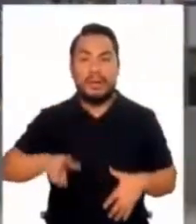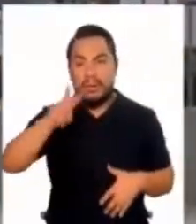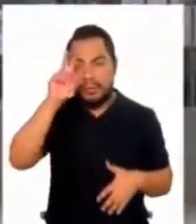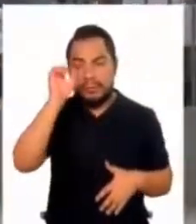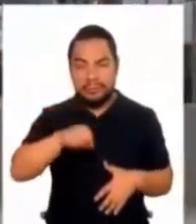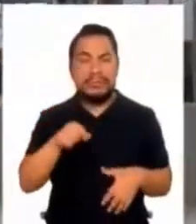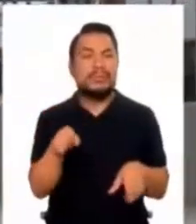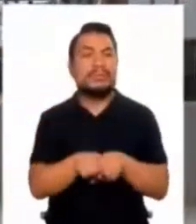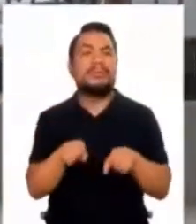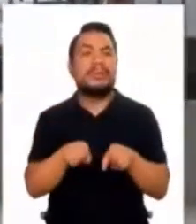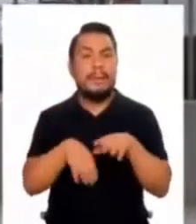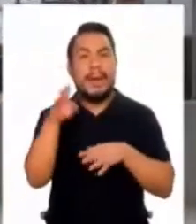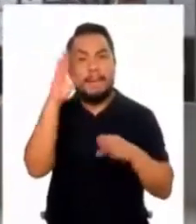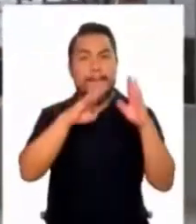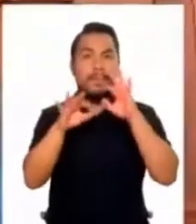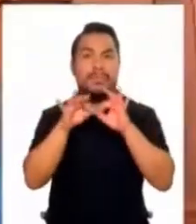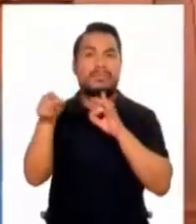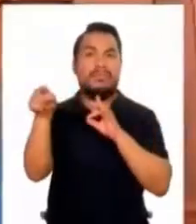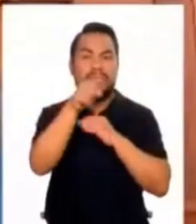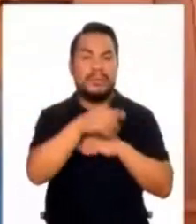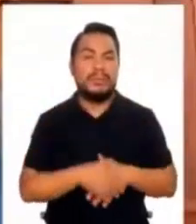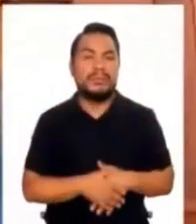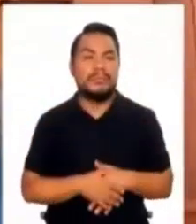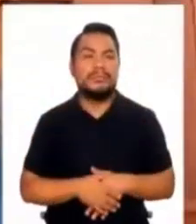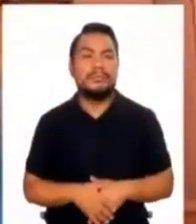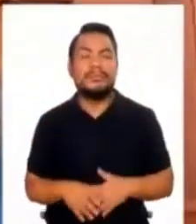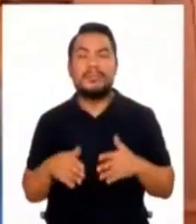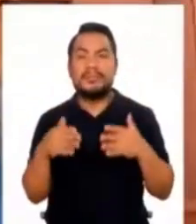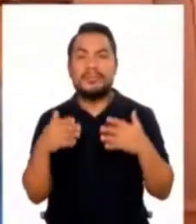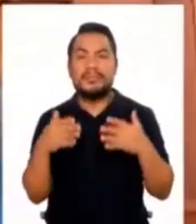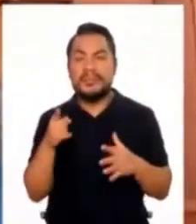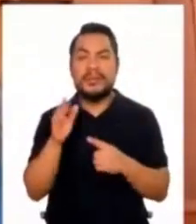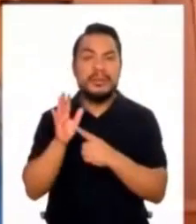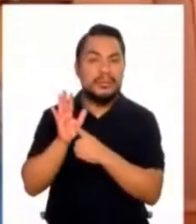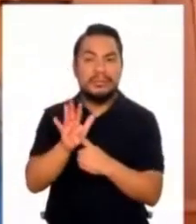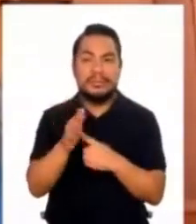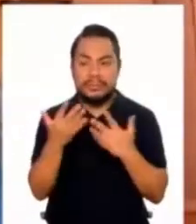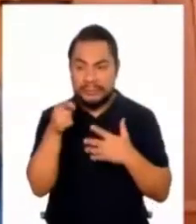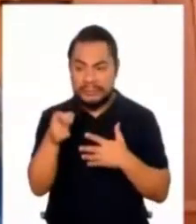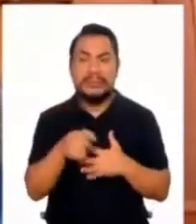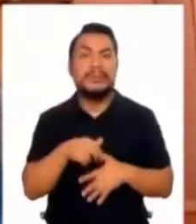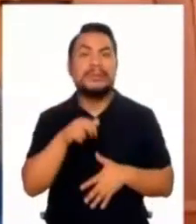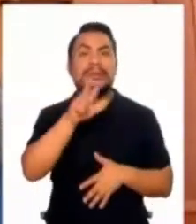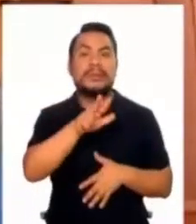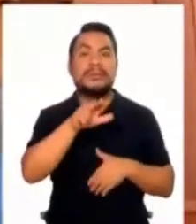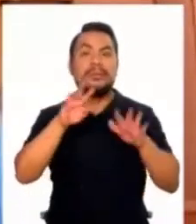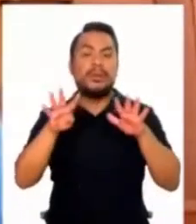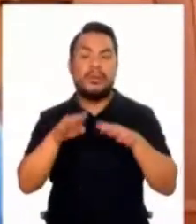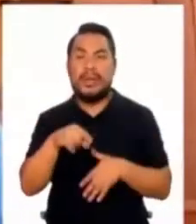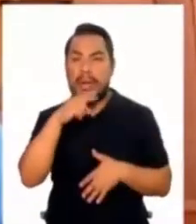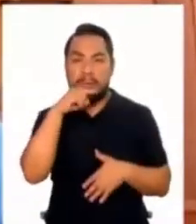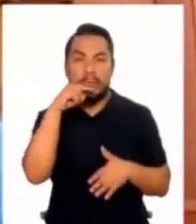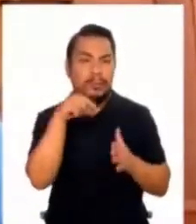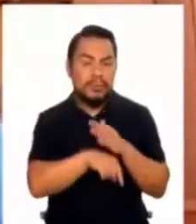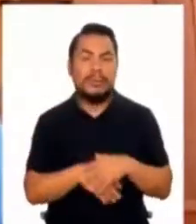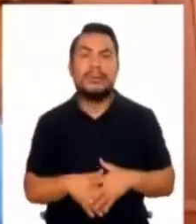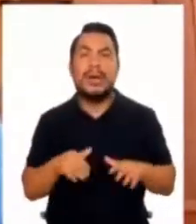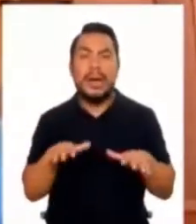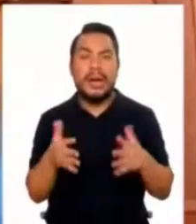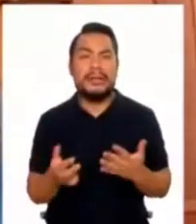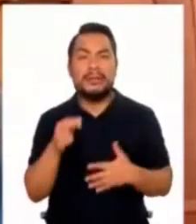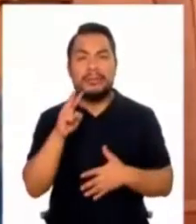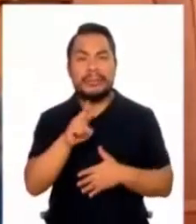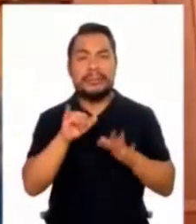son incluso más preocupantes se han este registrado ya 39 feminicidios hay